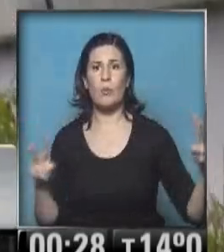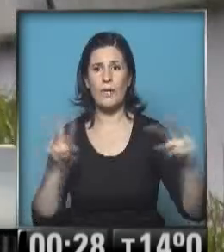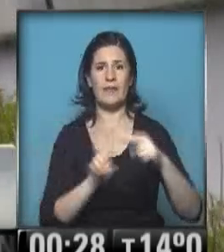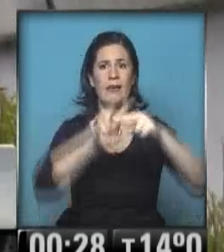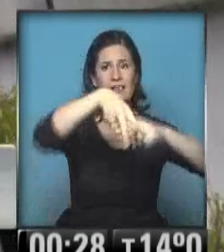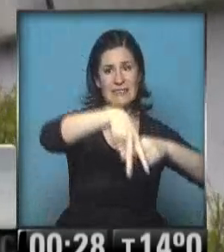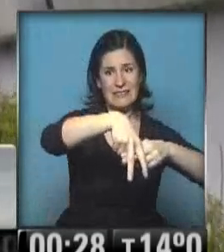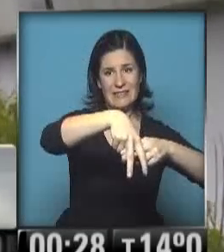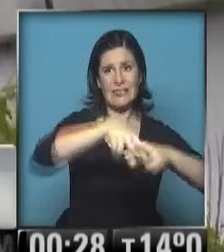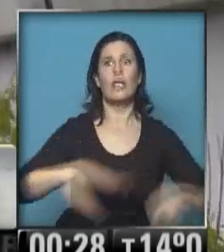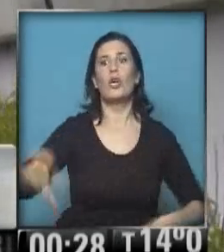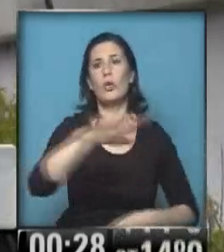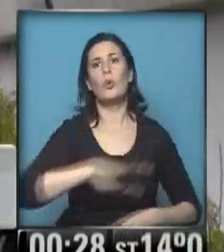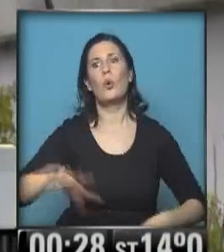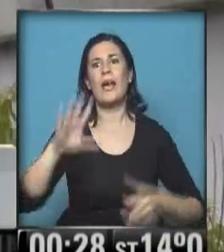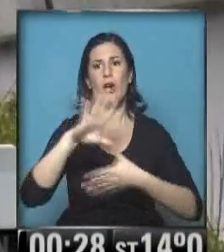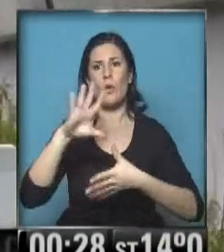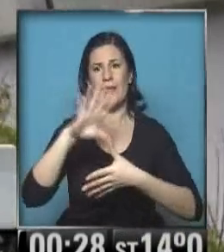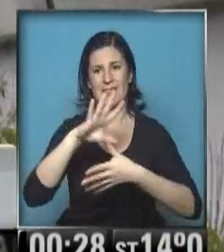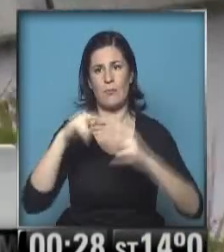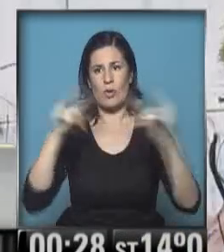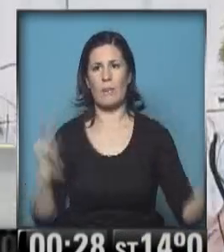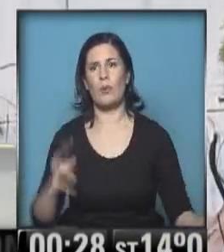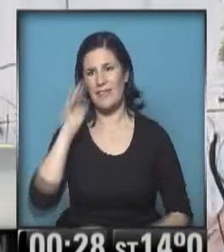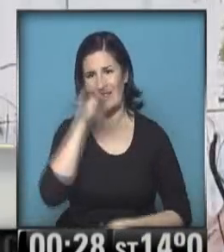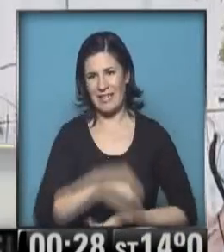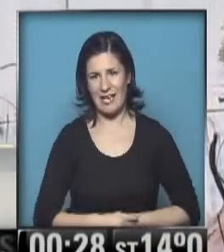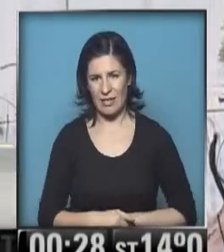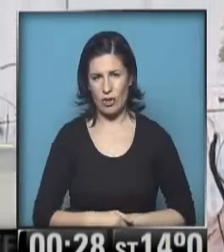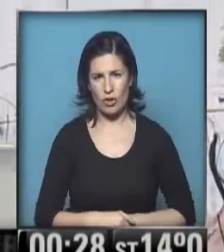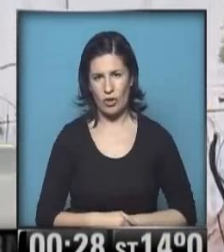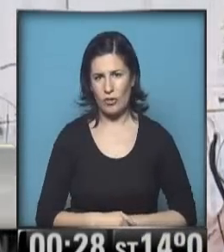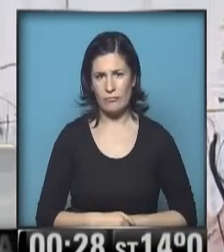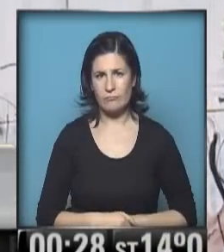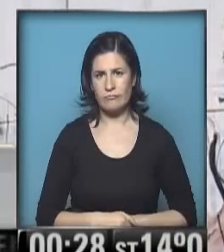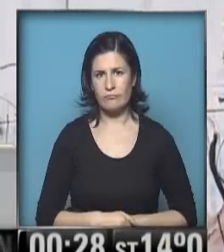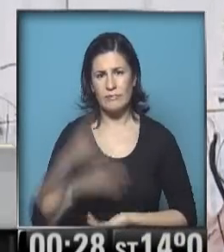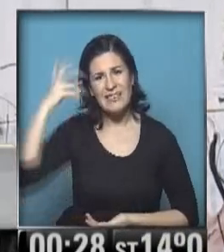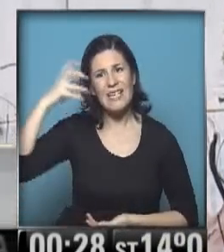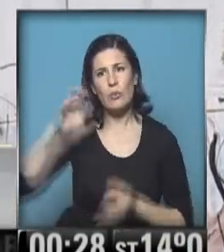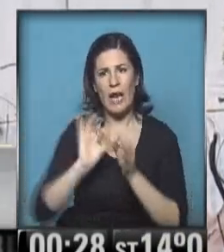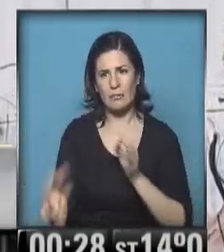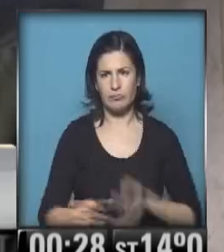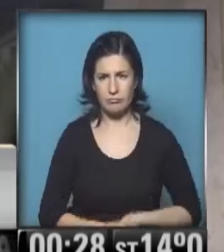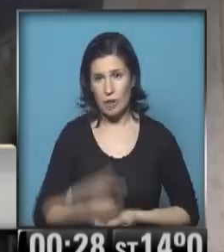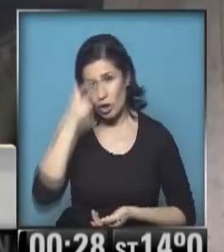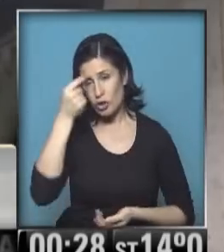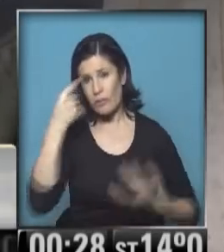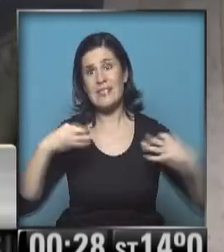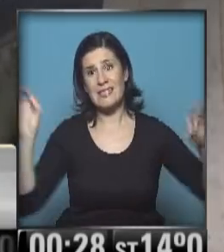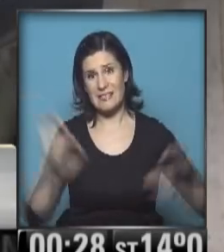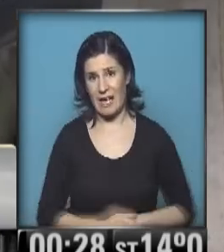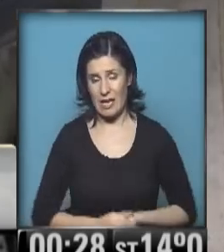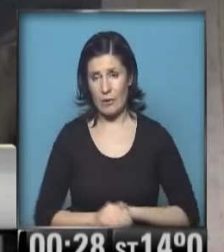la localidad de Lomas de Zamora, a la altura de los tribunales. El chofer resultó ileso y se presume que el despiste se